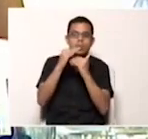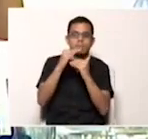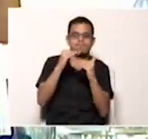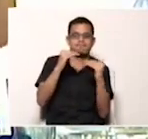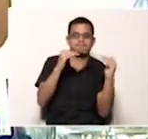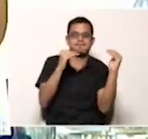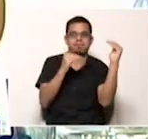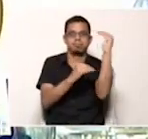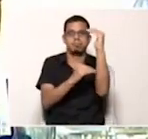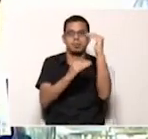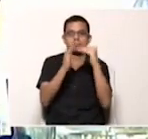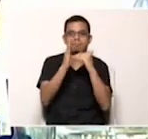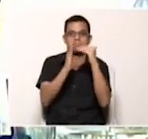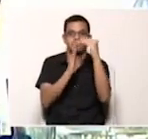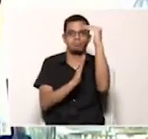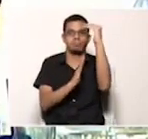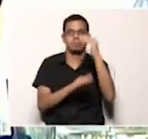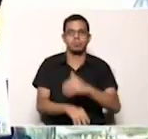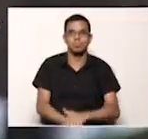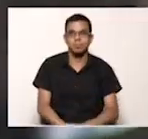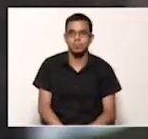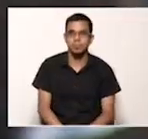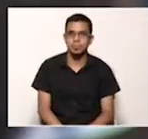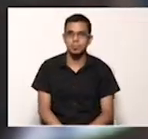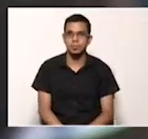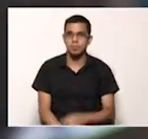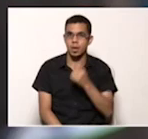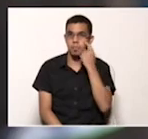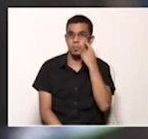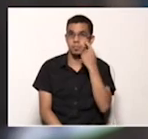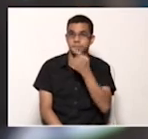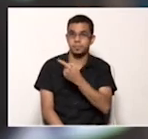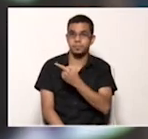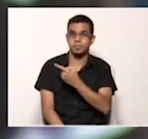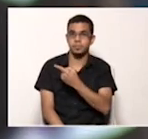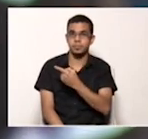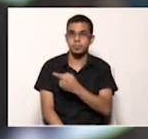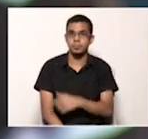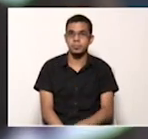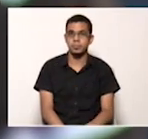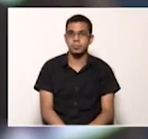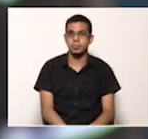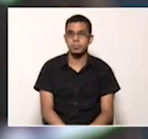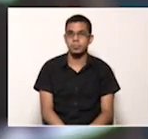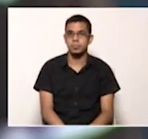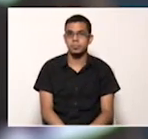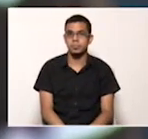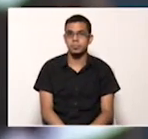ejemplo, veamos cómo sube, bien.